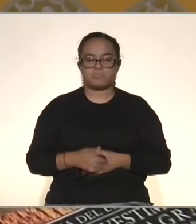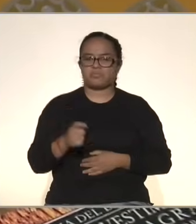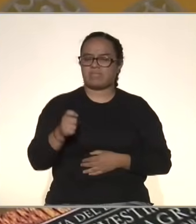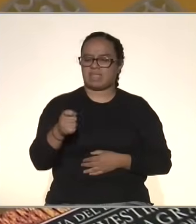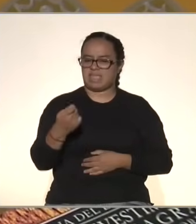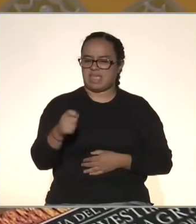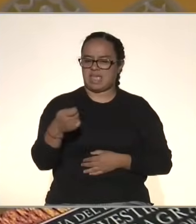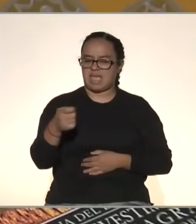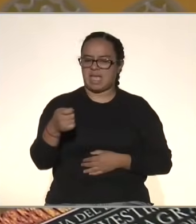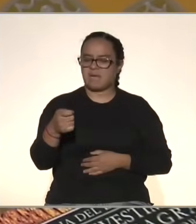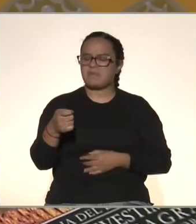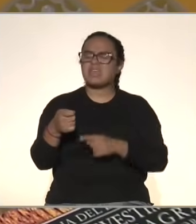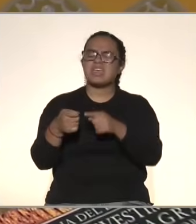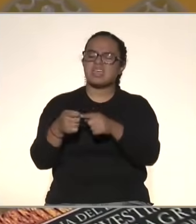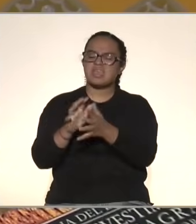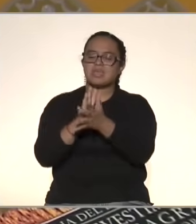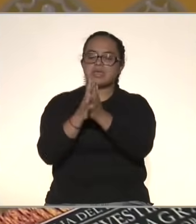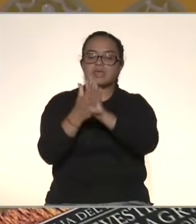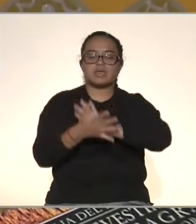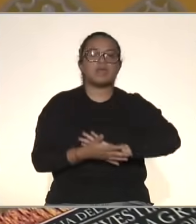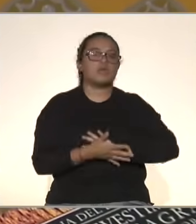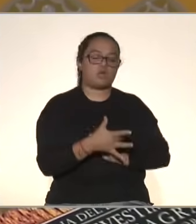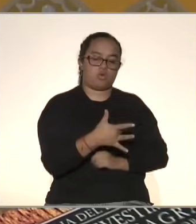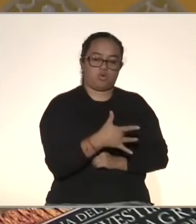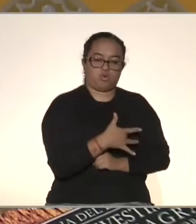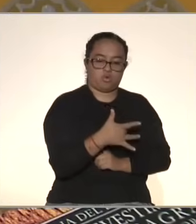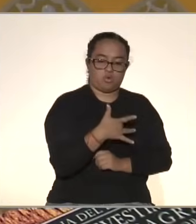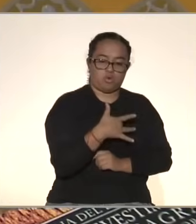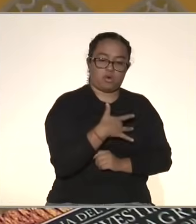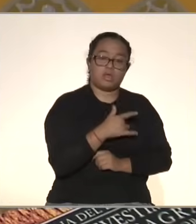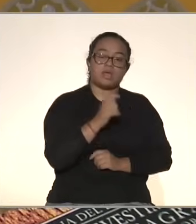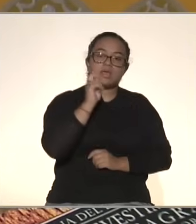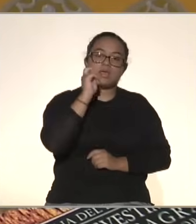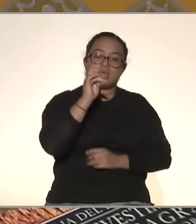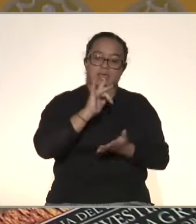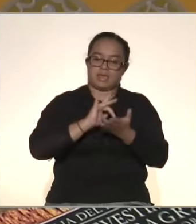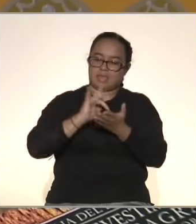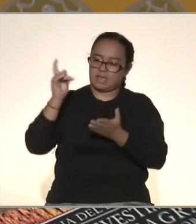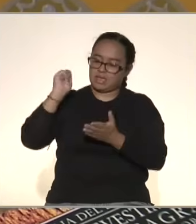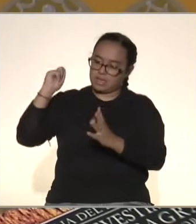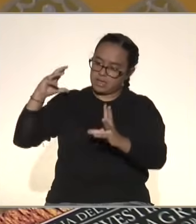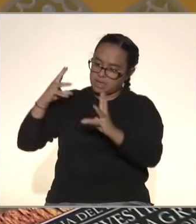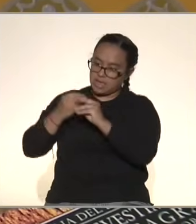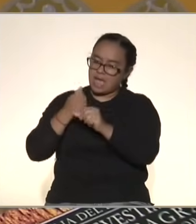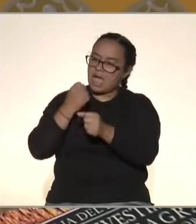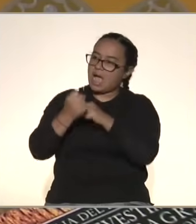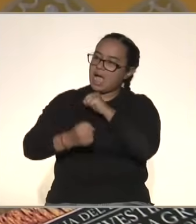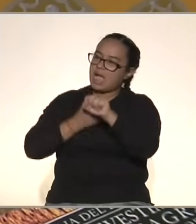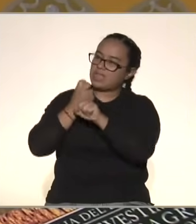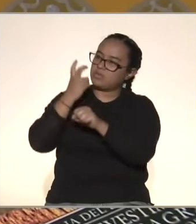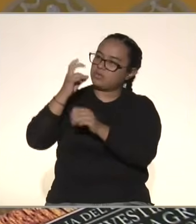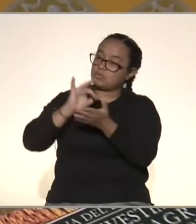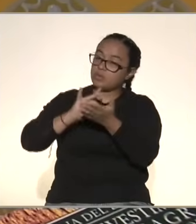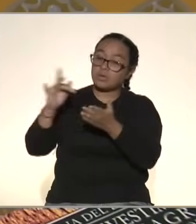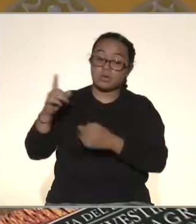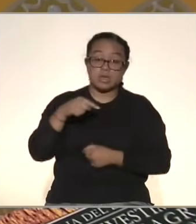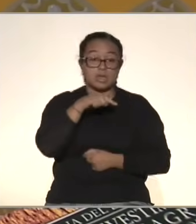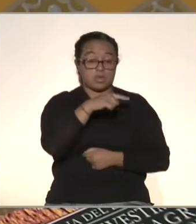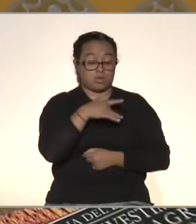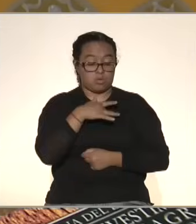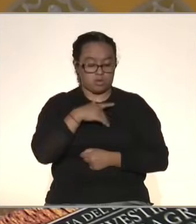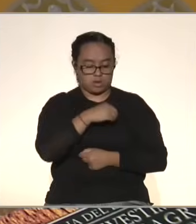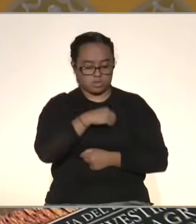llave es el corazón. Para poder agradecer un año, necesitamos incluir en el